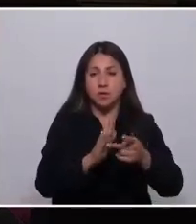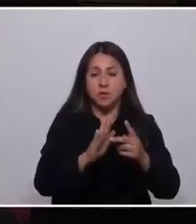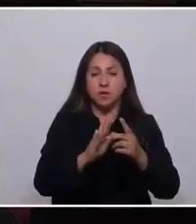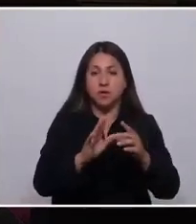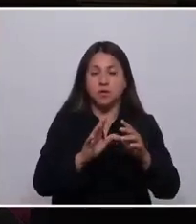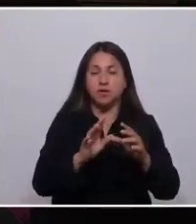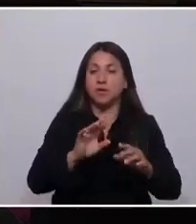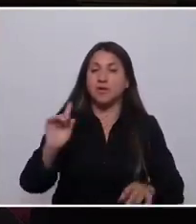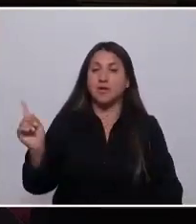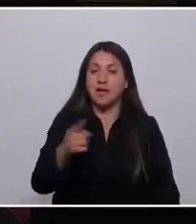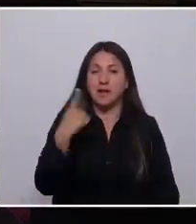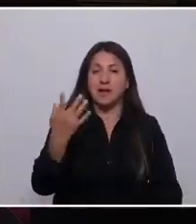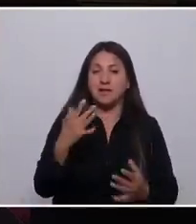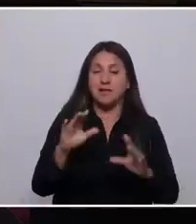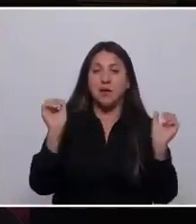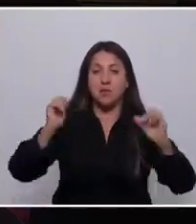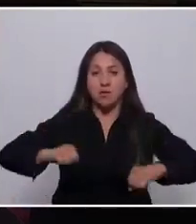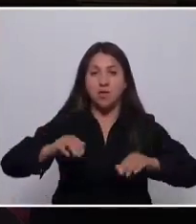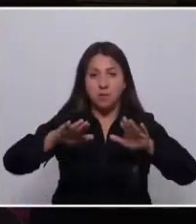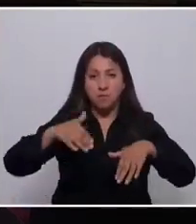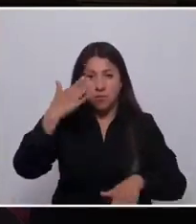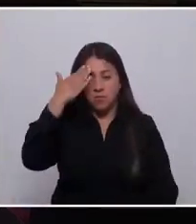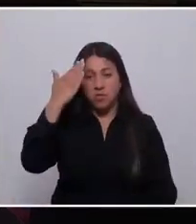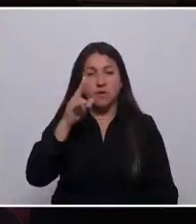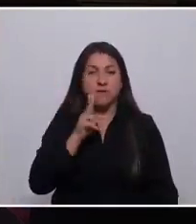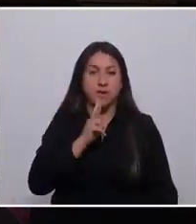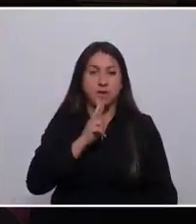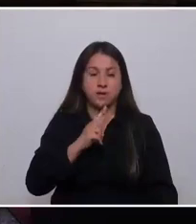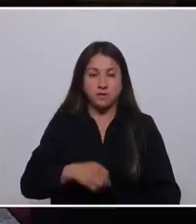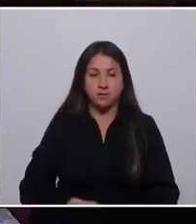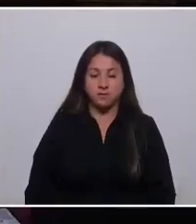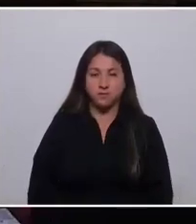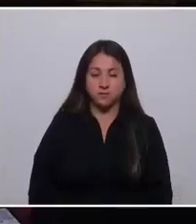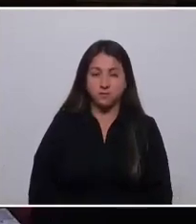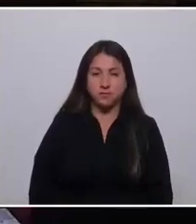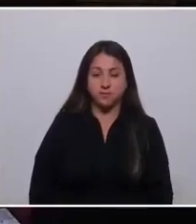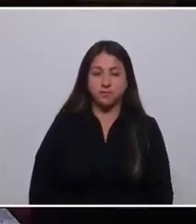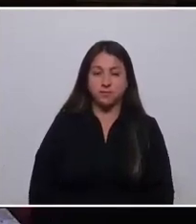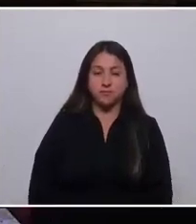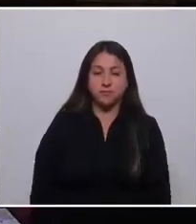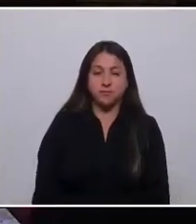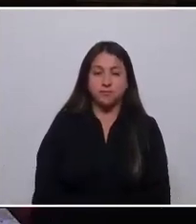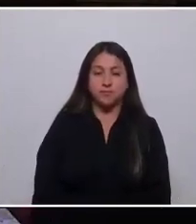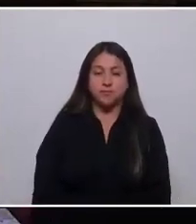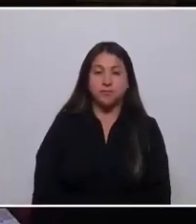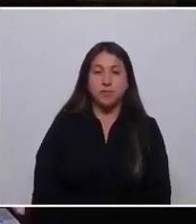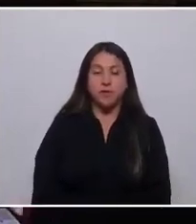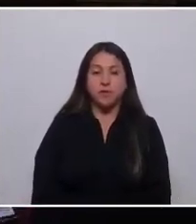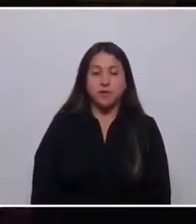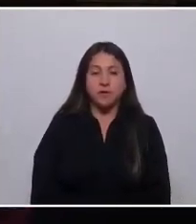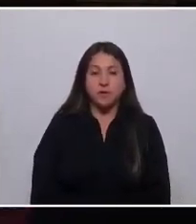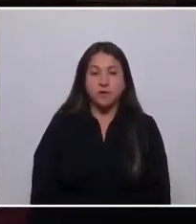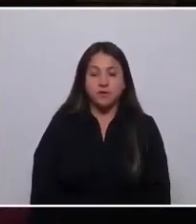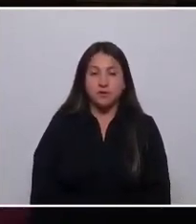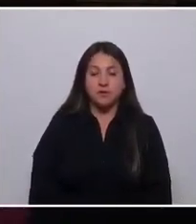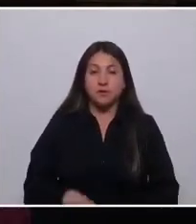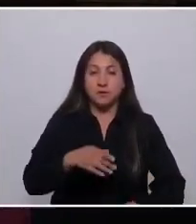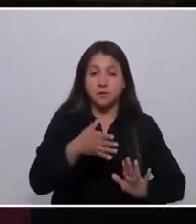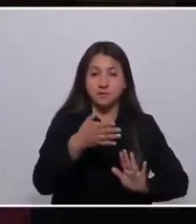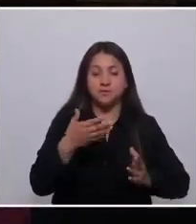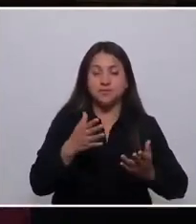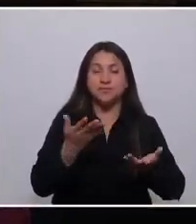que fue aprobada el mismo día viernes. Sobre la base de ese